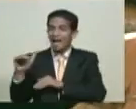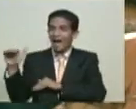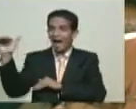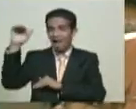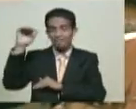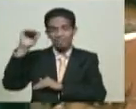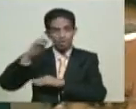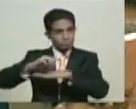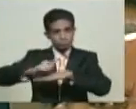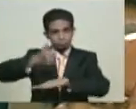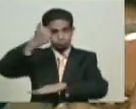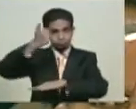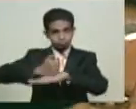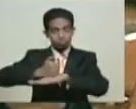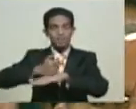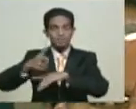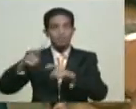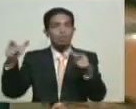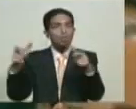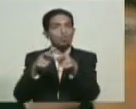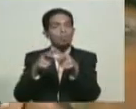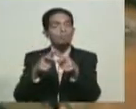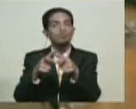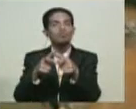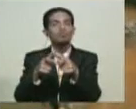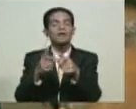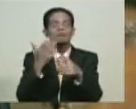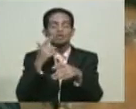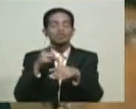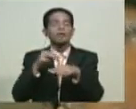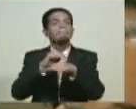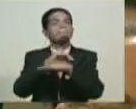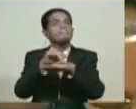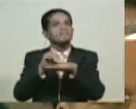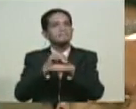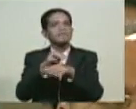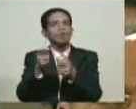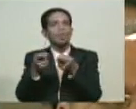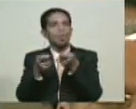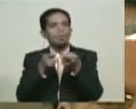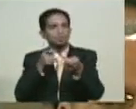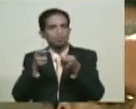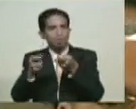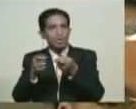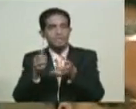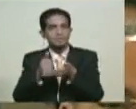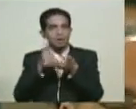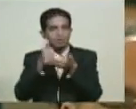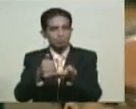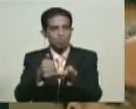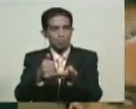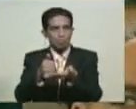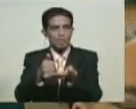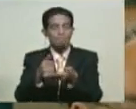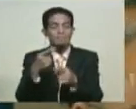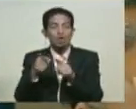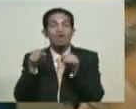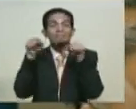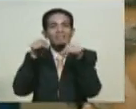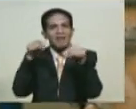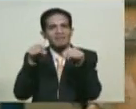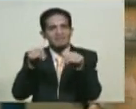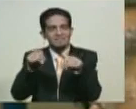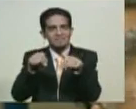de alto rango, donde convivan todos los distintos ministerios que controlan y amparan las carteras dirigidas, pero desde ahí se formulen